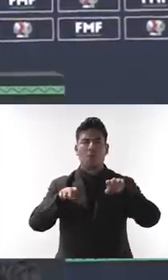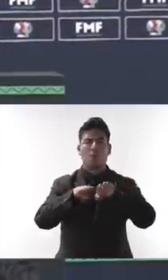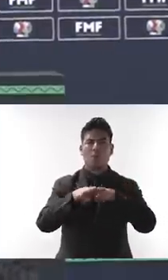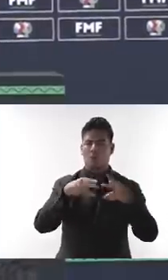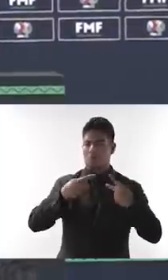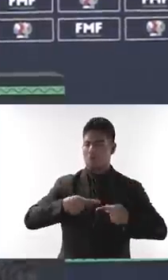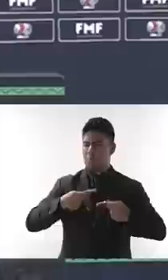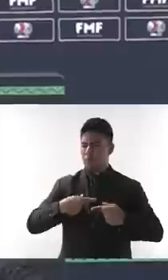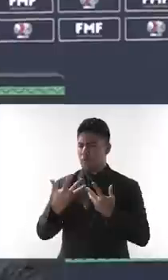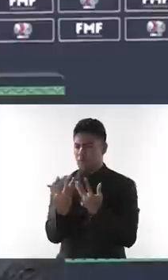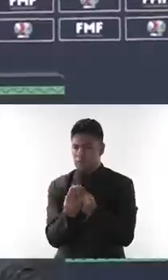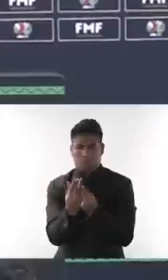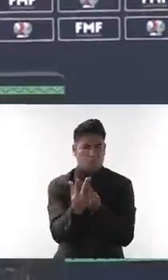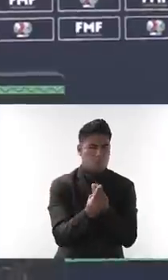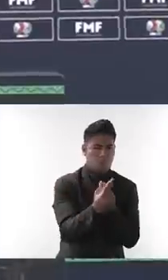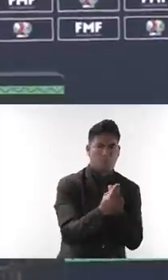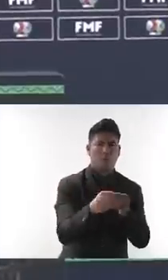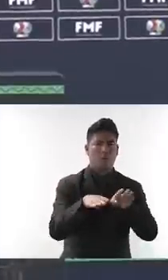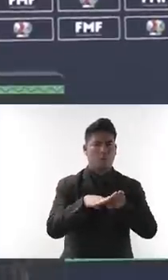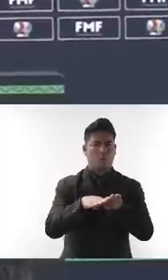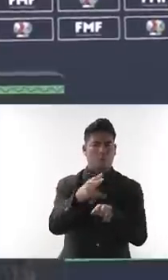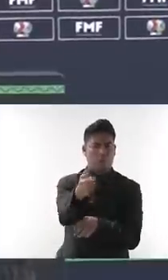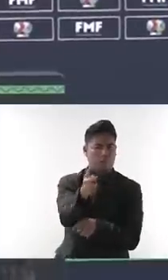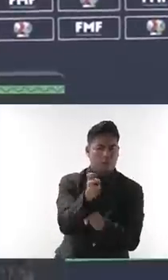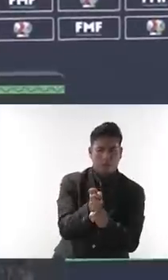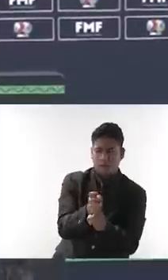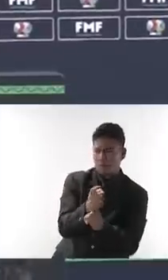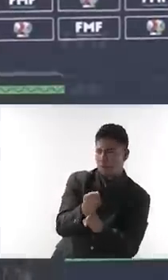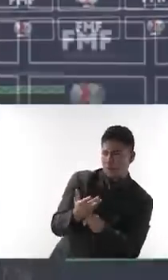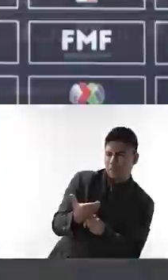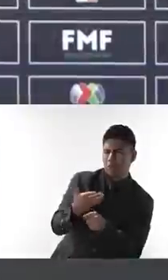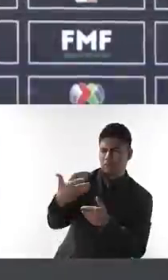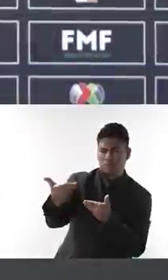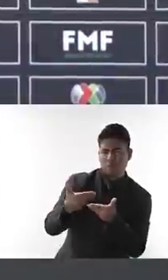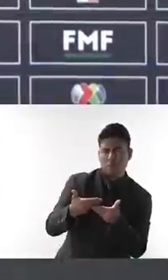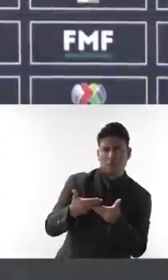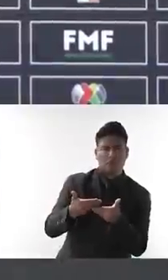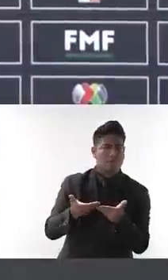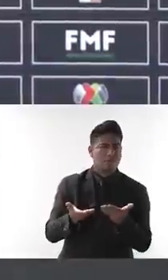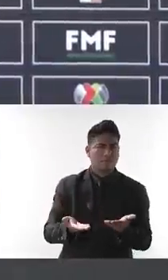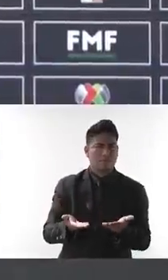una invitación original de mi parte a